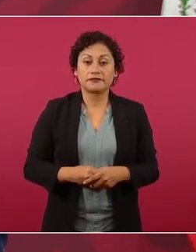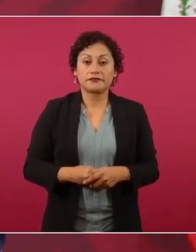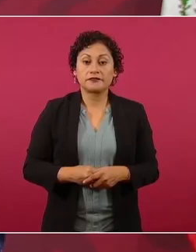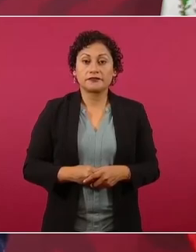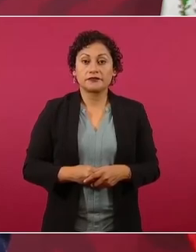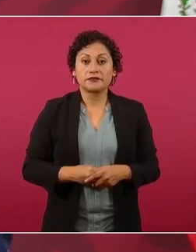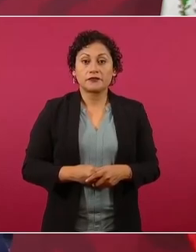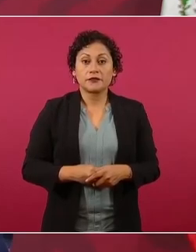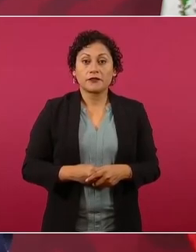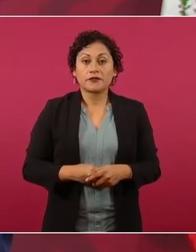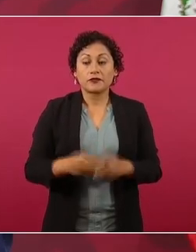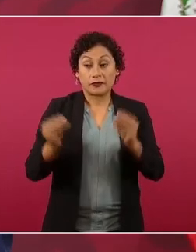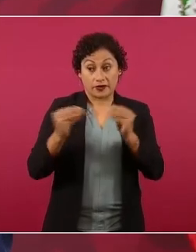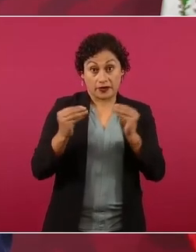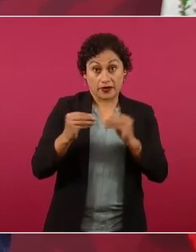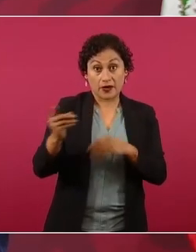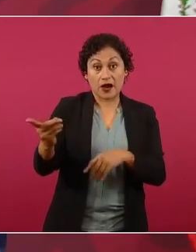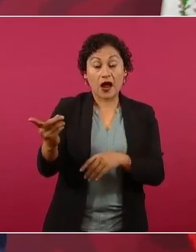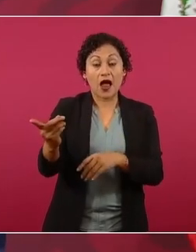Y me dice, no,